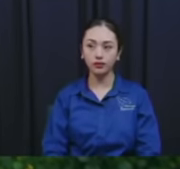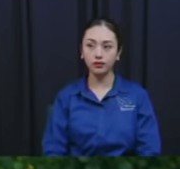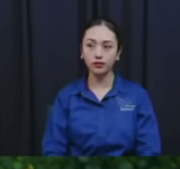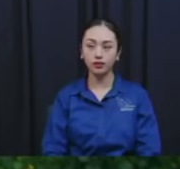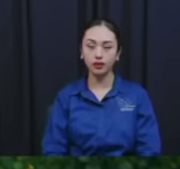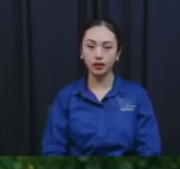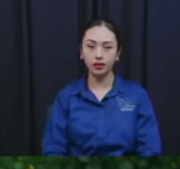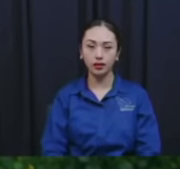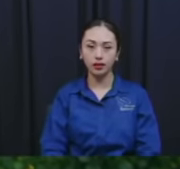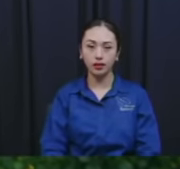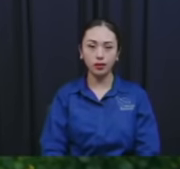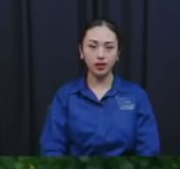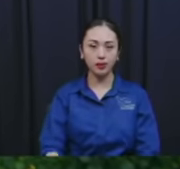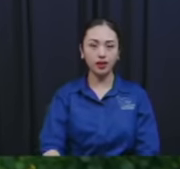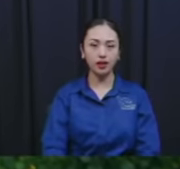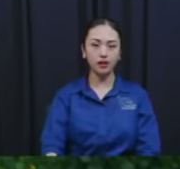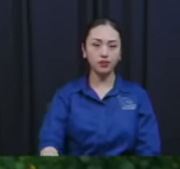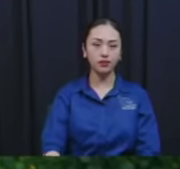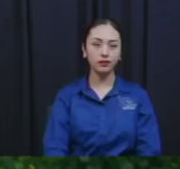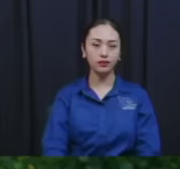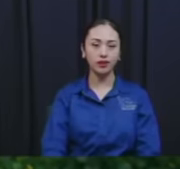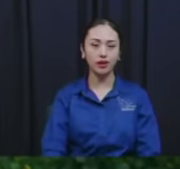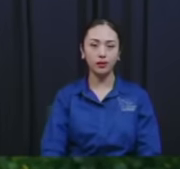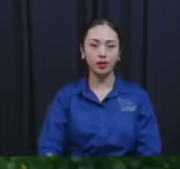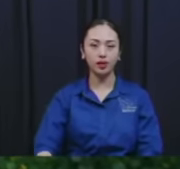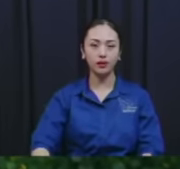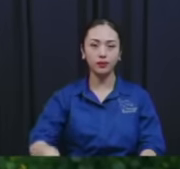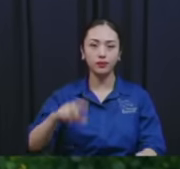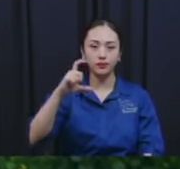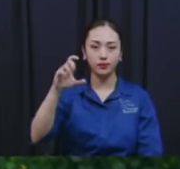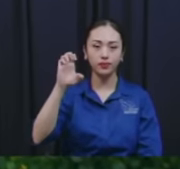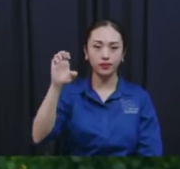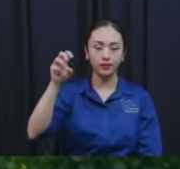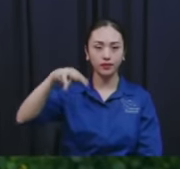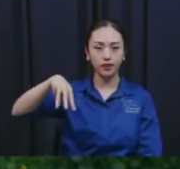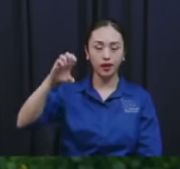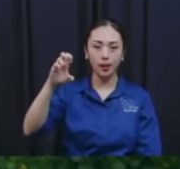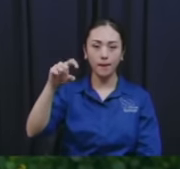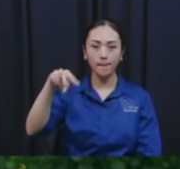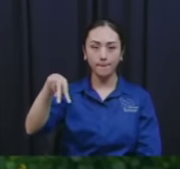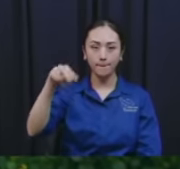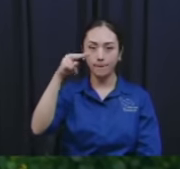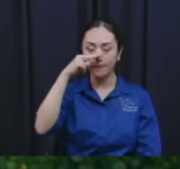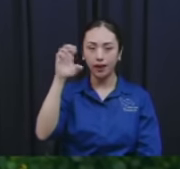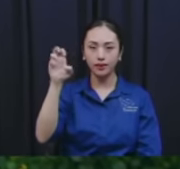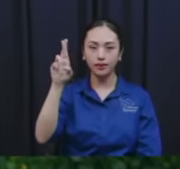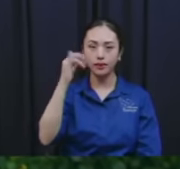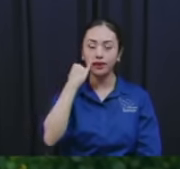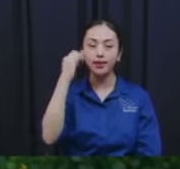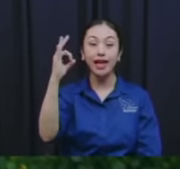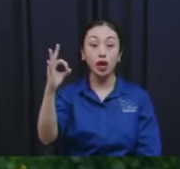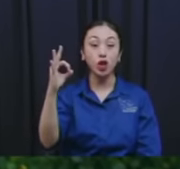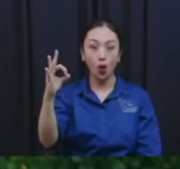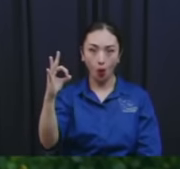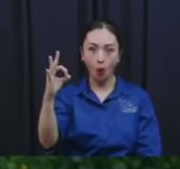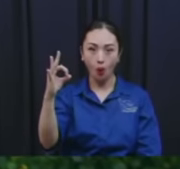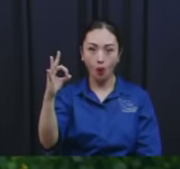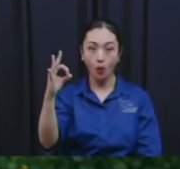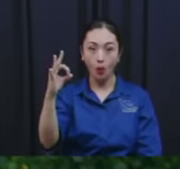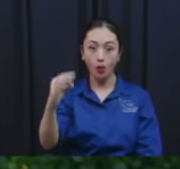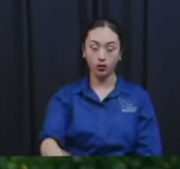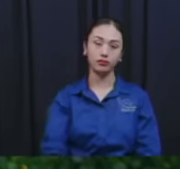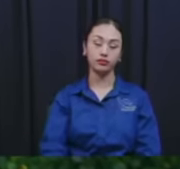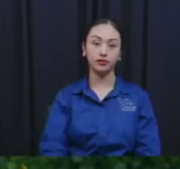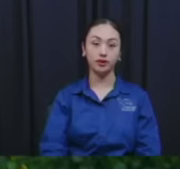t fíjese que yo no le hago a yo no trabajo esa línea Ay no seas así por favor Mirá le tengo que llevar alcohol